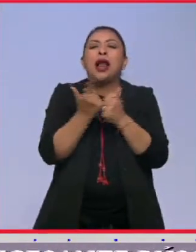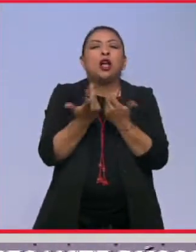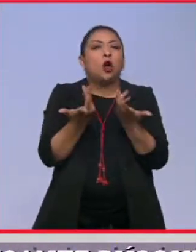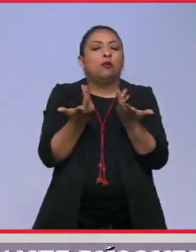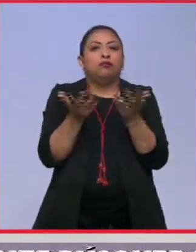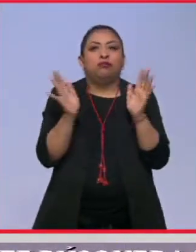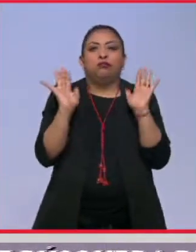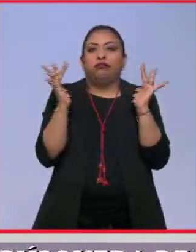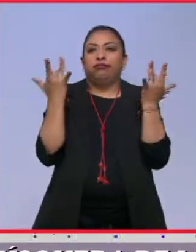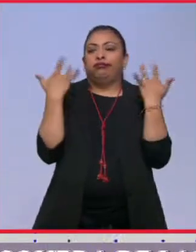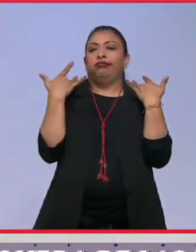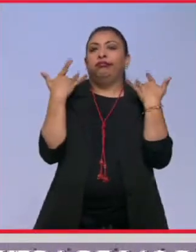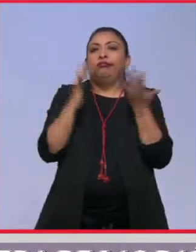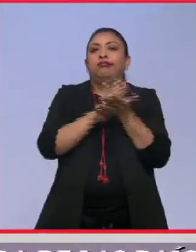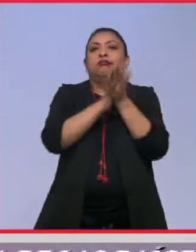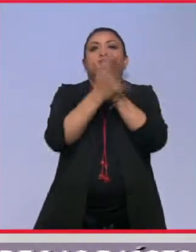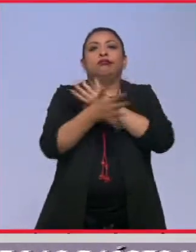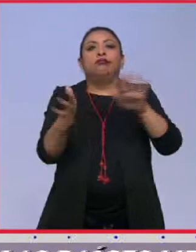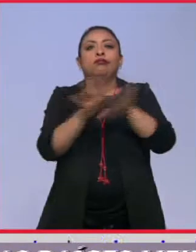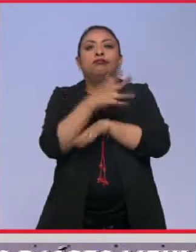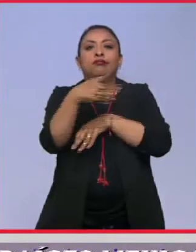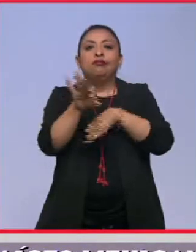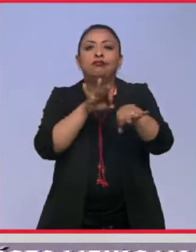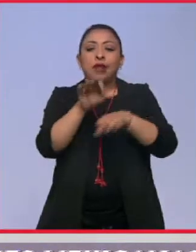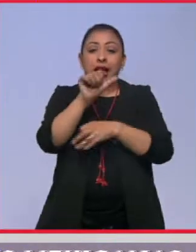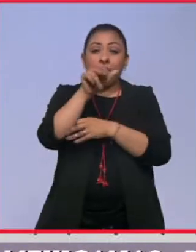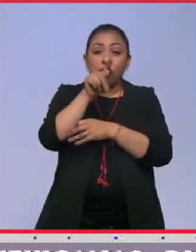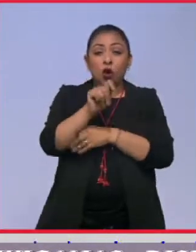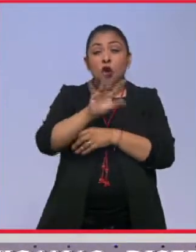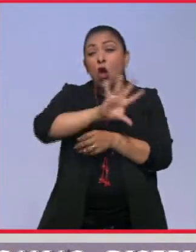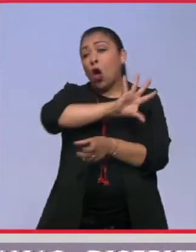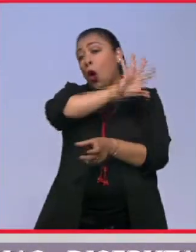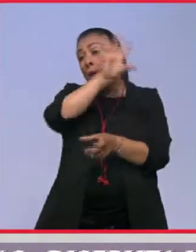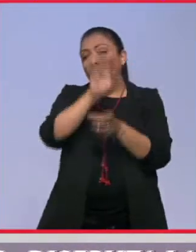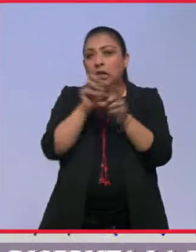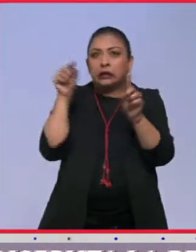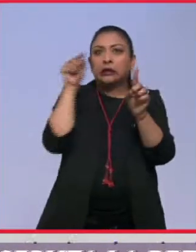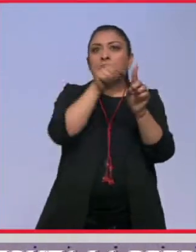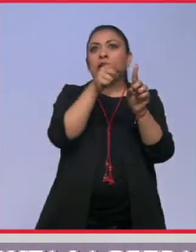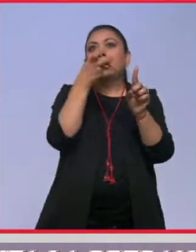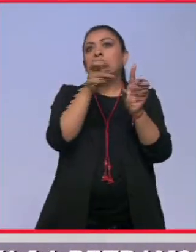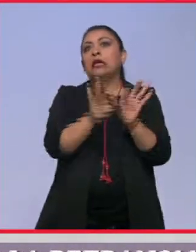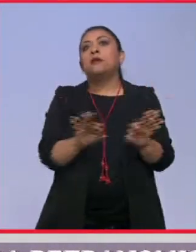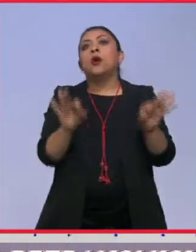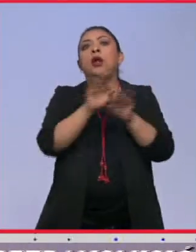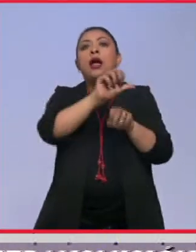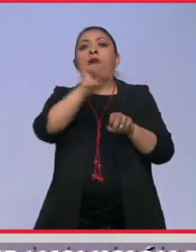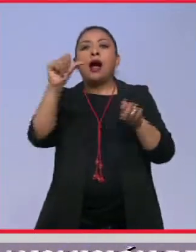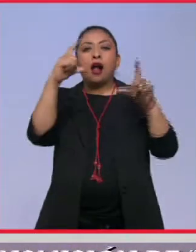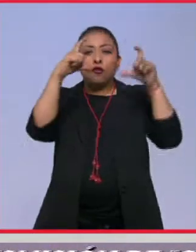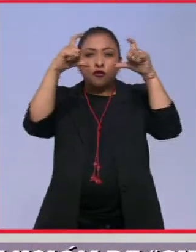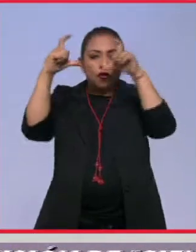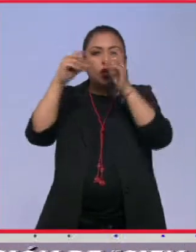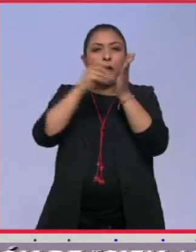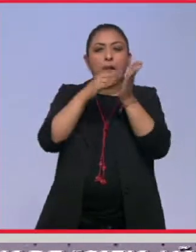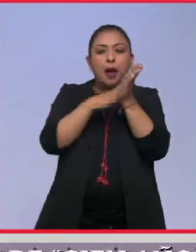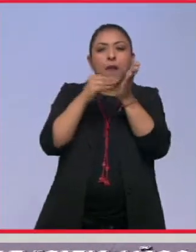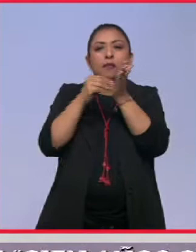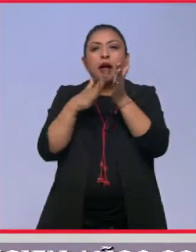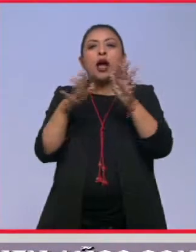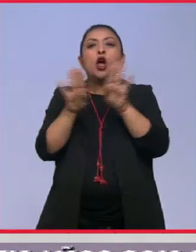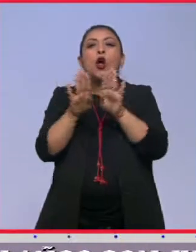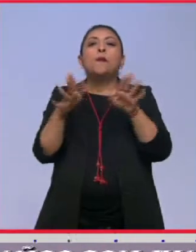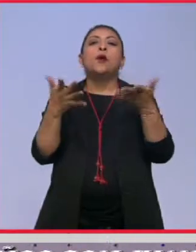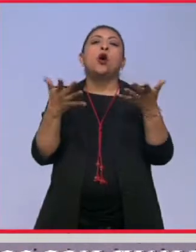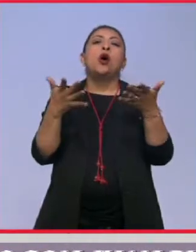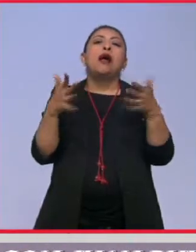subjetivas, que convirtieron el trabajo de Antonio en todo un punto de referencia en la fotografía que ha documentado los movimientos